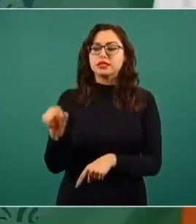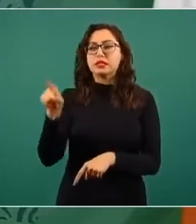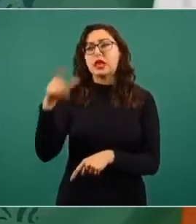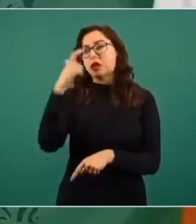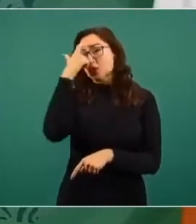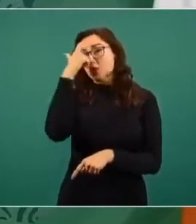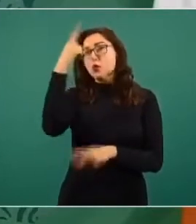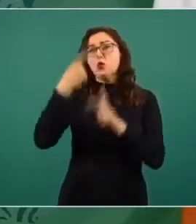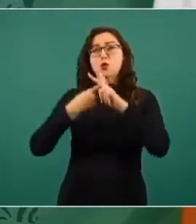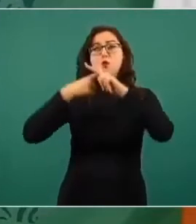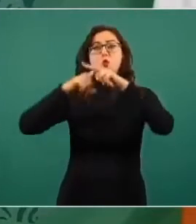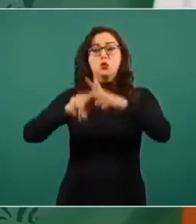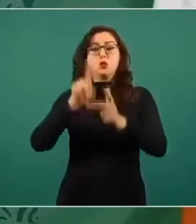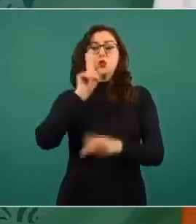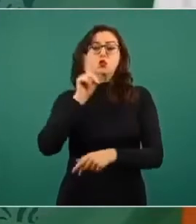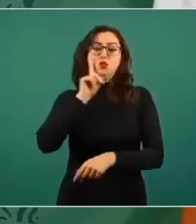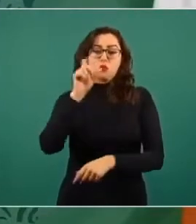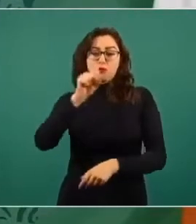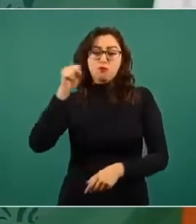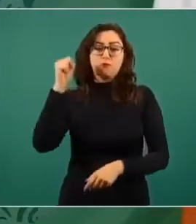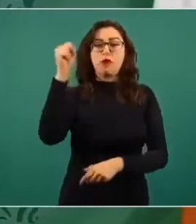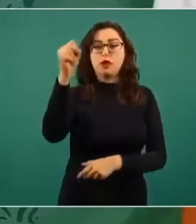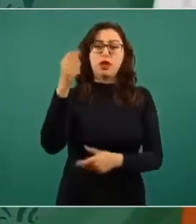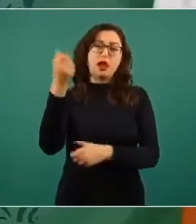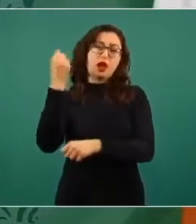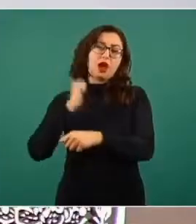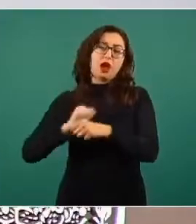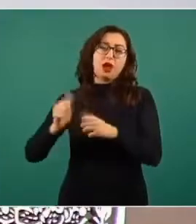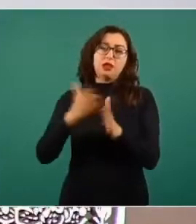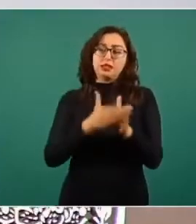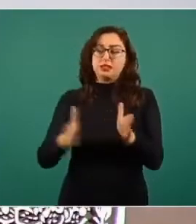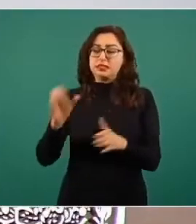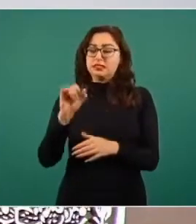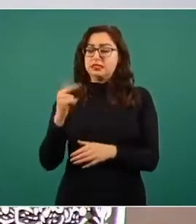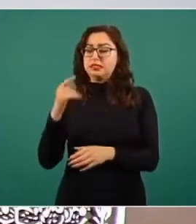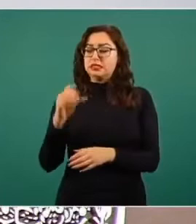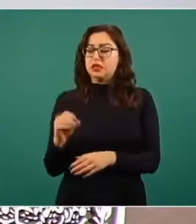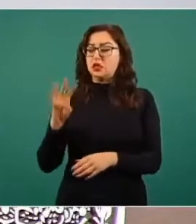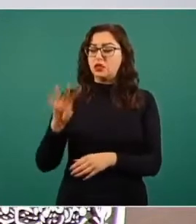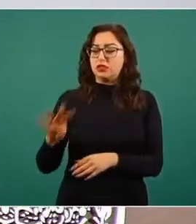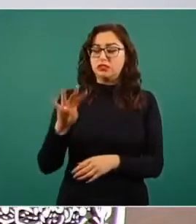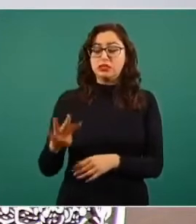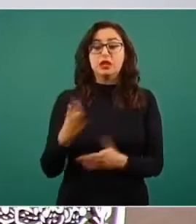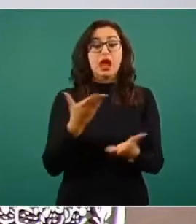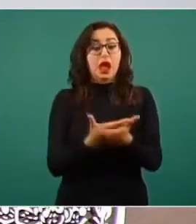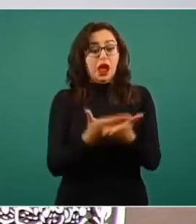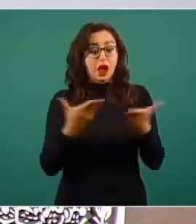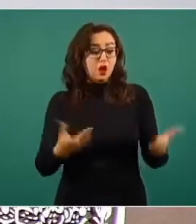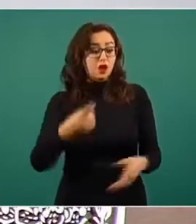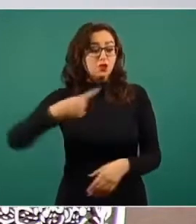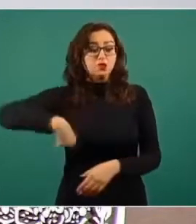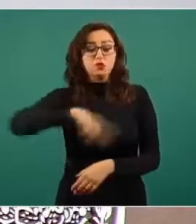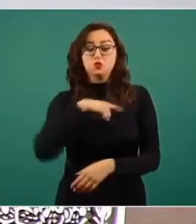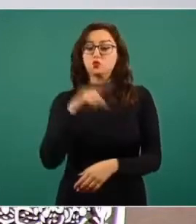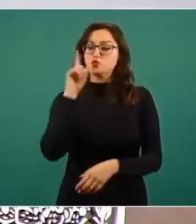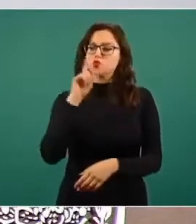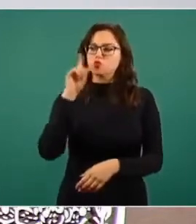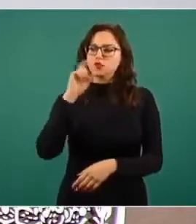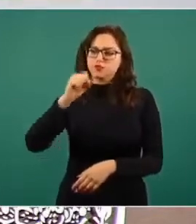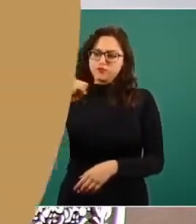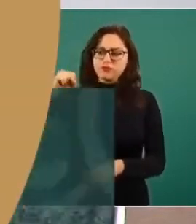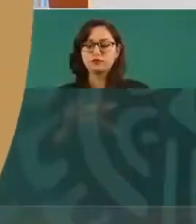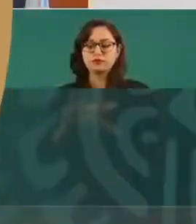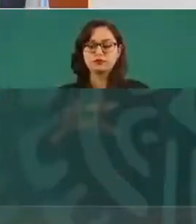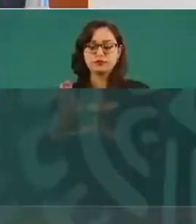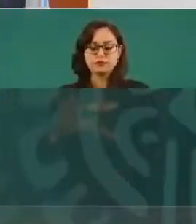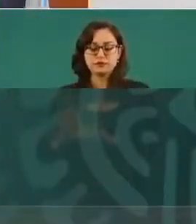XIX, y que ahora asumimos como feministas mexicanas del siglo XXI, vivas nos